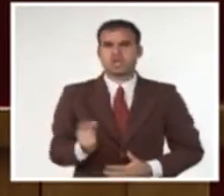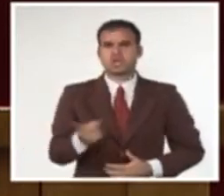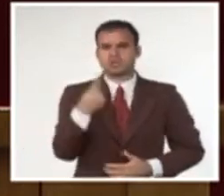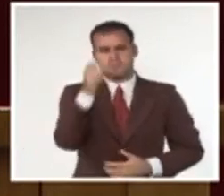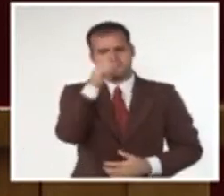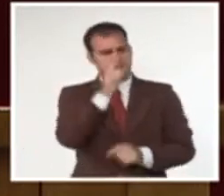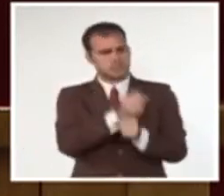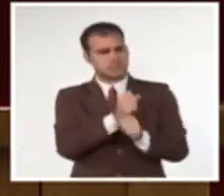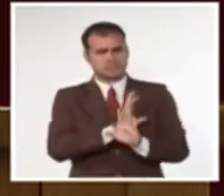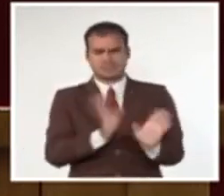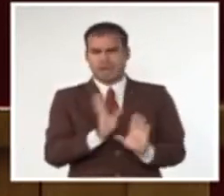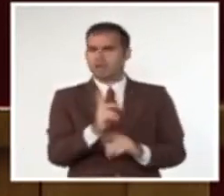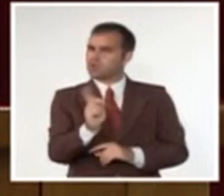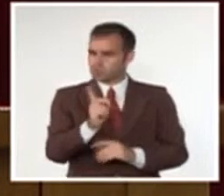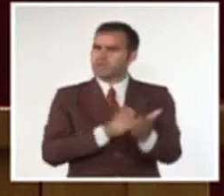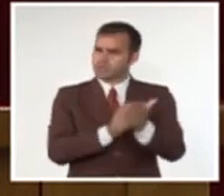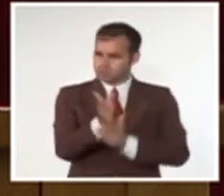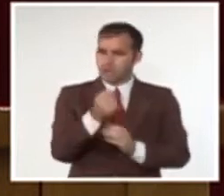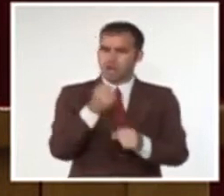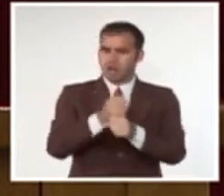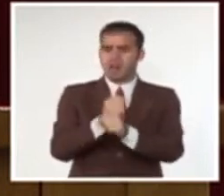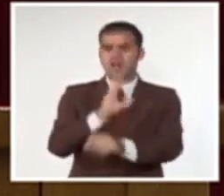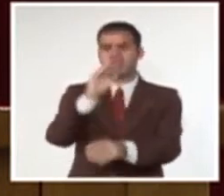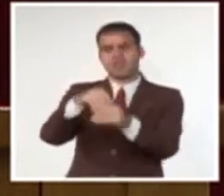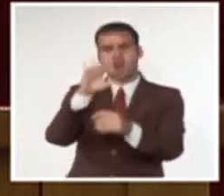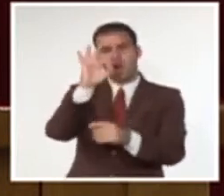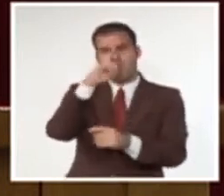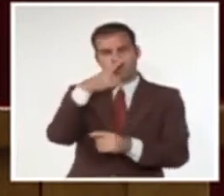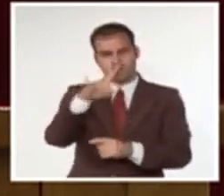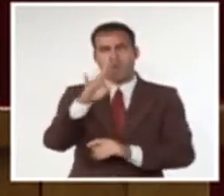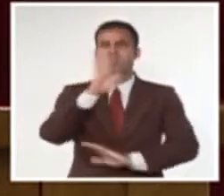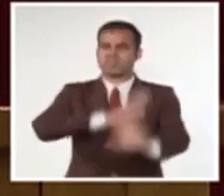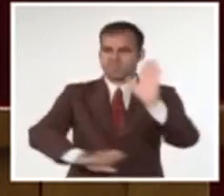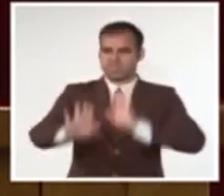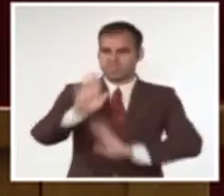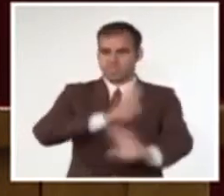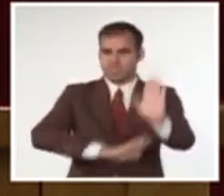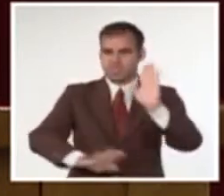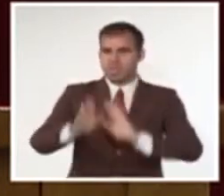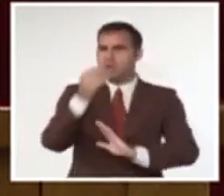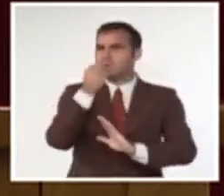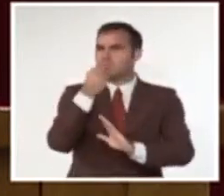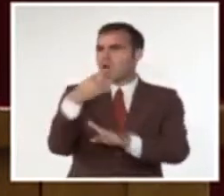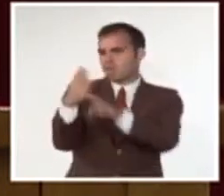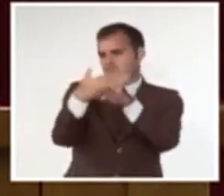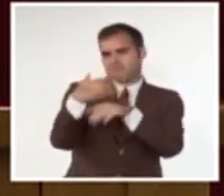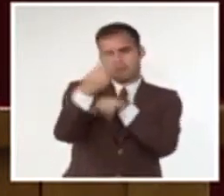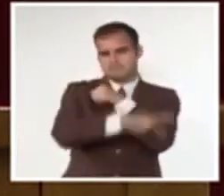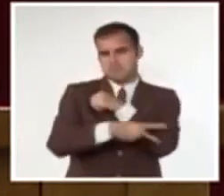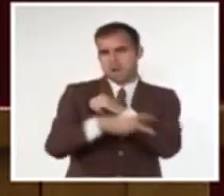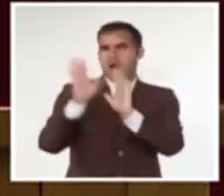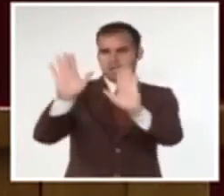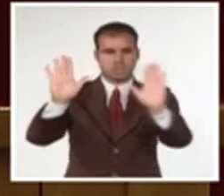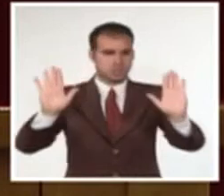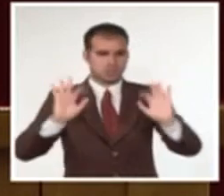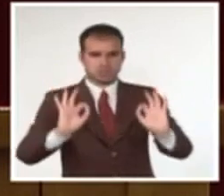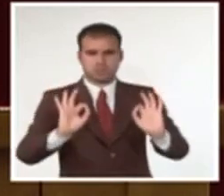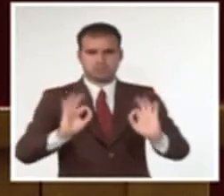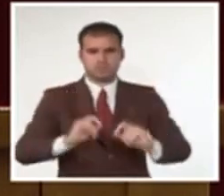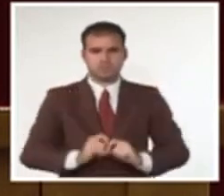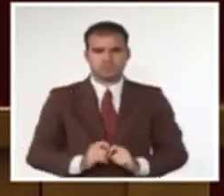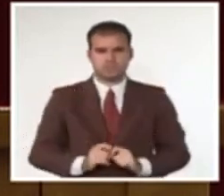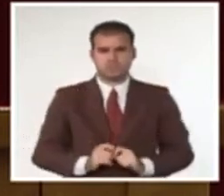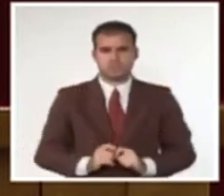activamente en el marco de las Naciones Unidas y en defensa del multilateralismo. A un año de nuestra entrada